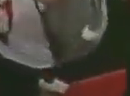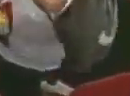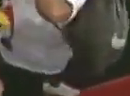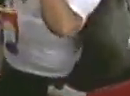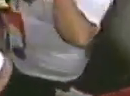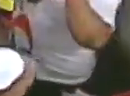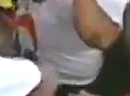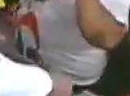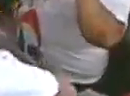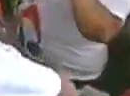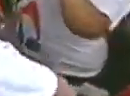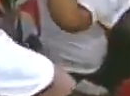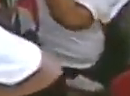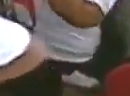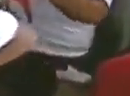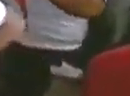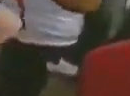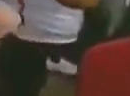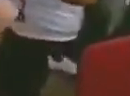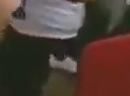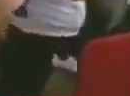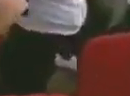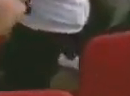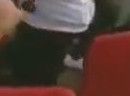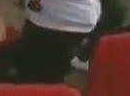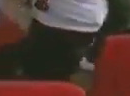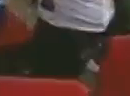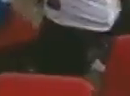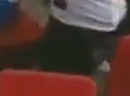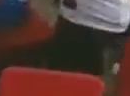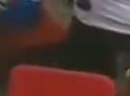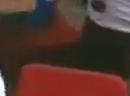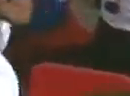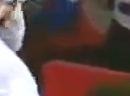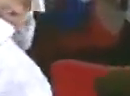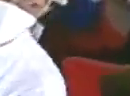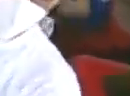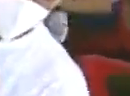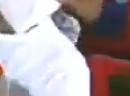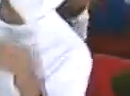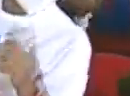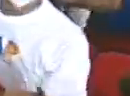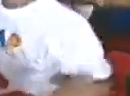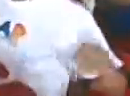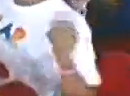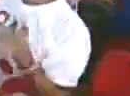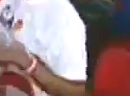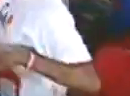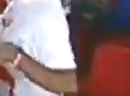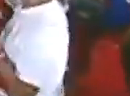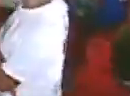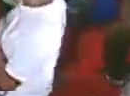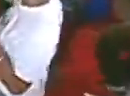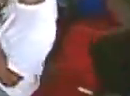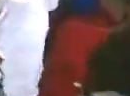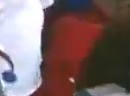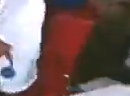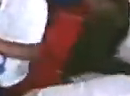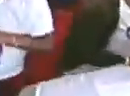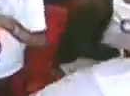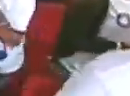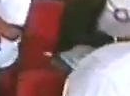En el patio del solar, pero vengan los